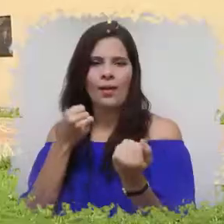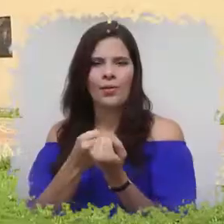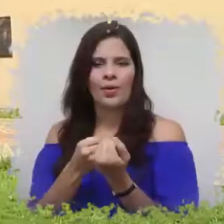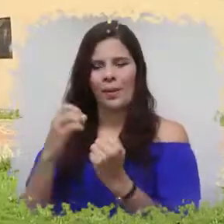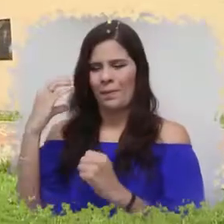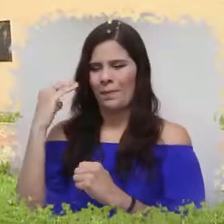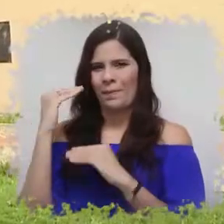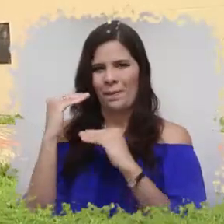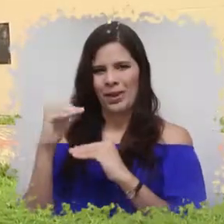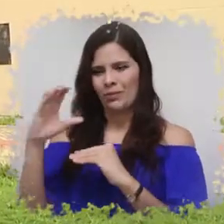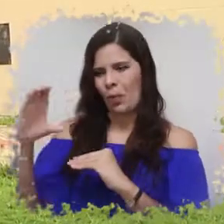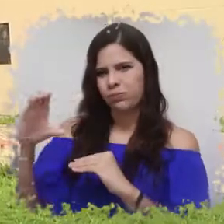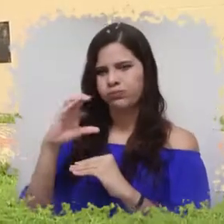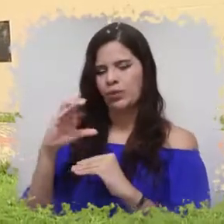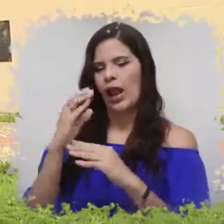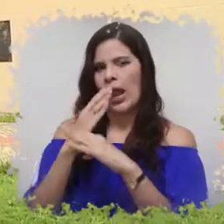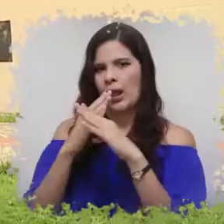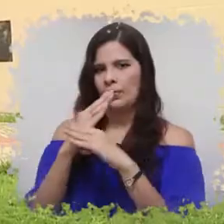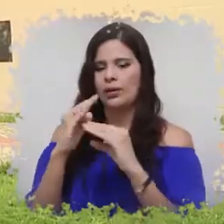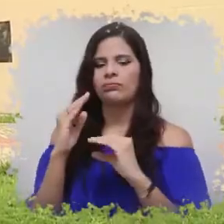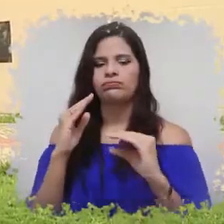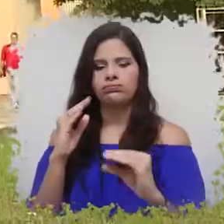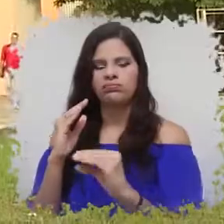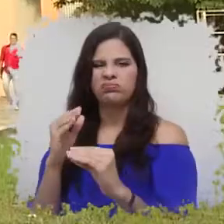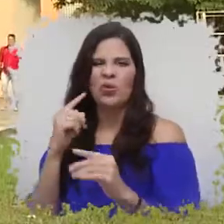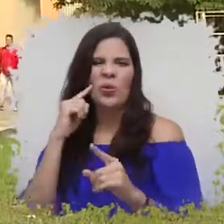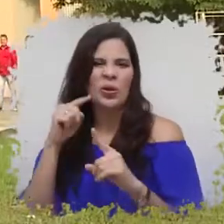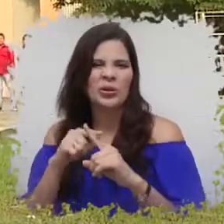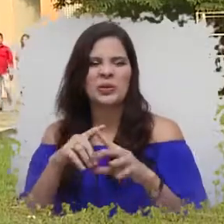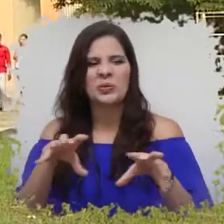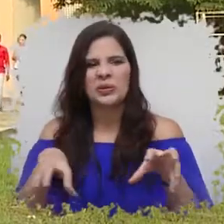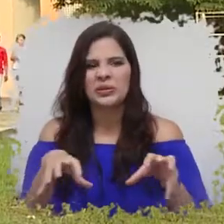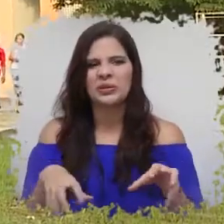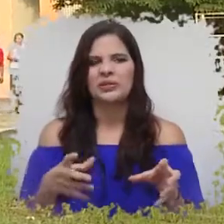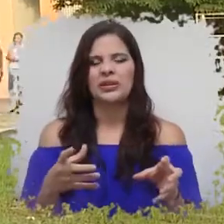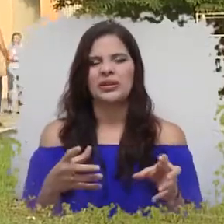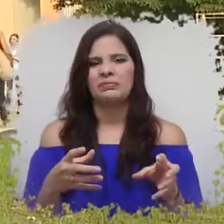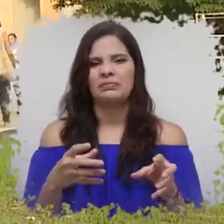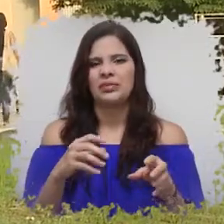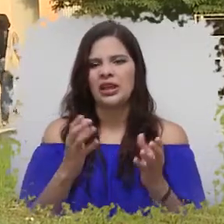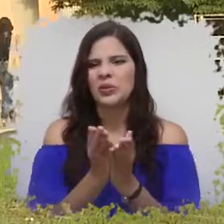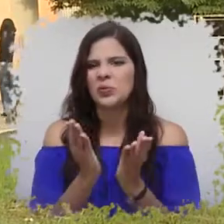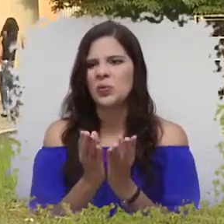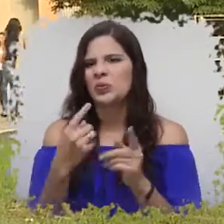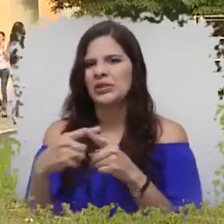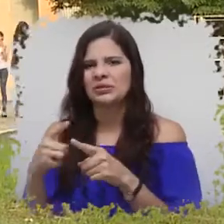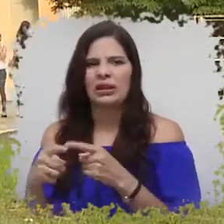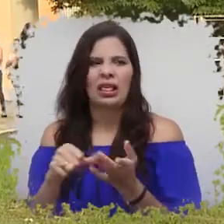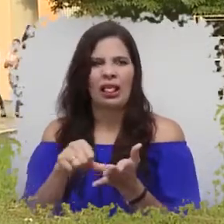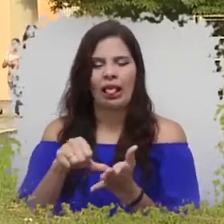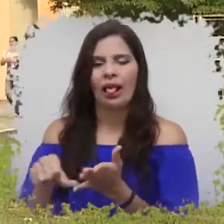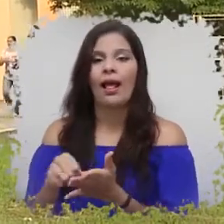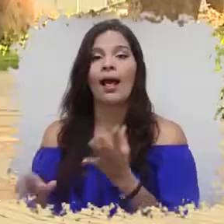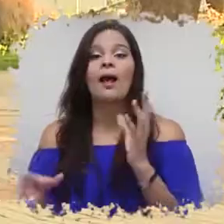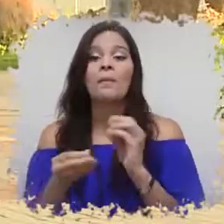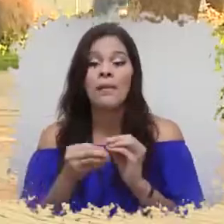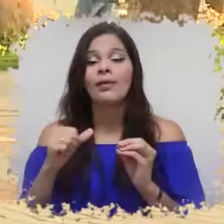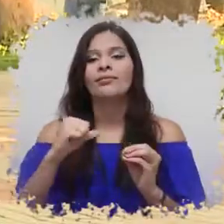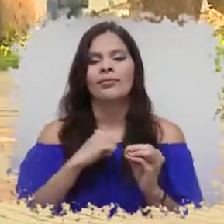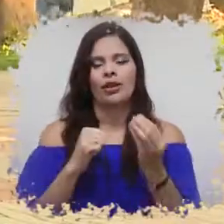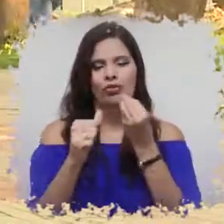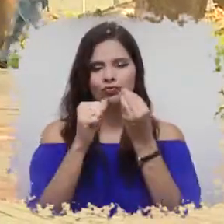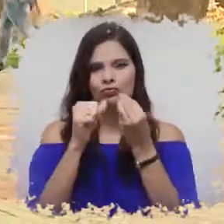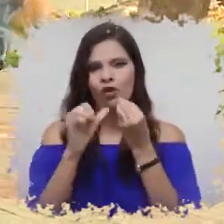económico semestral de medio salario mínimo para gastos de textos y materiales de estudio y la inclusión en los programas de almuerzo y